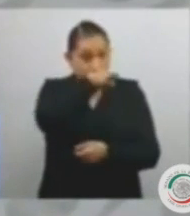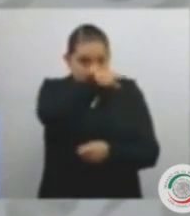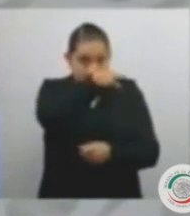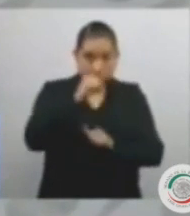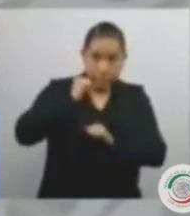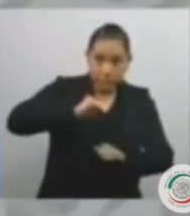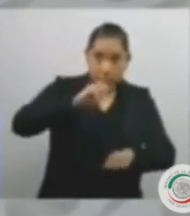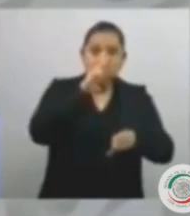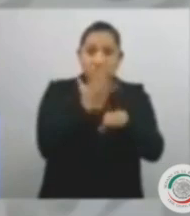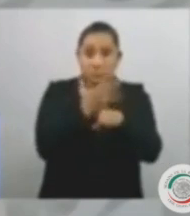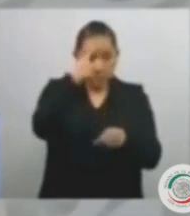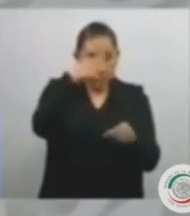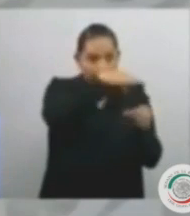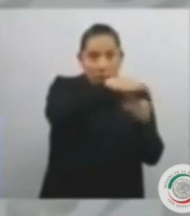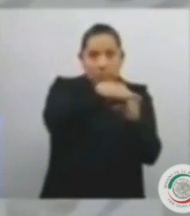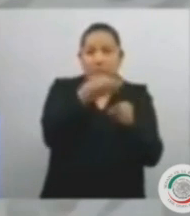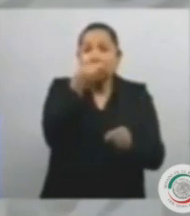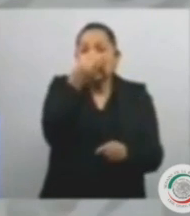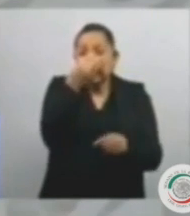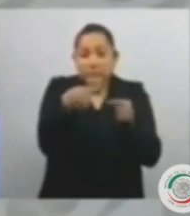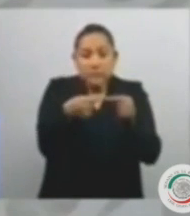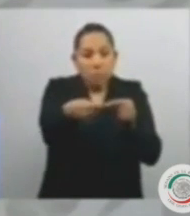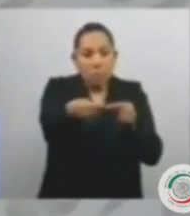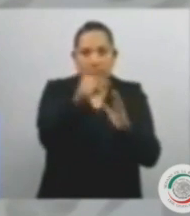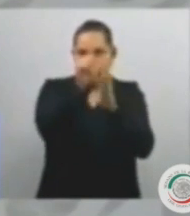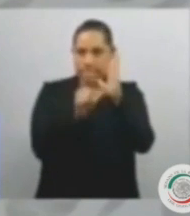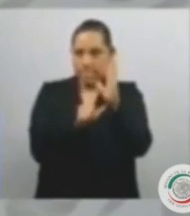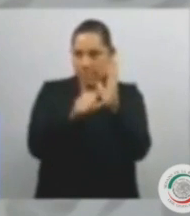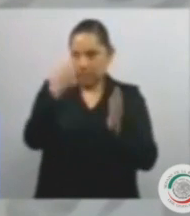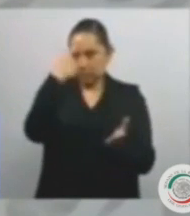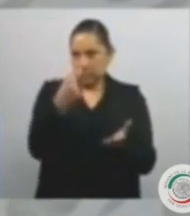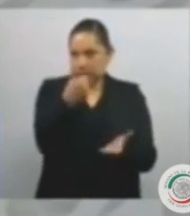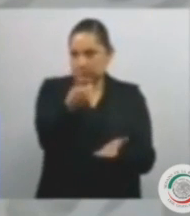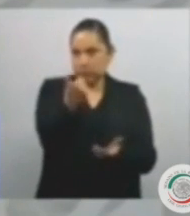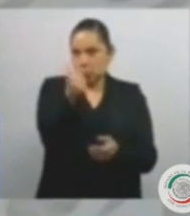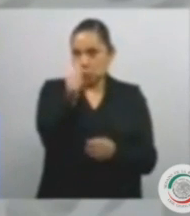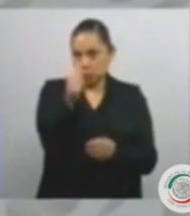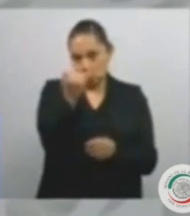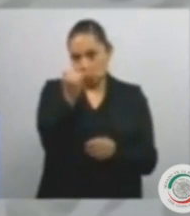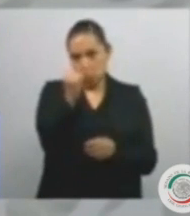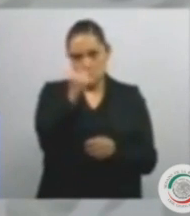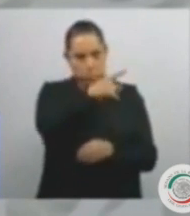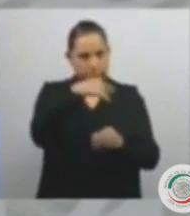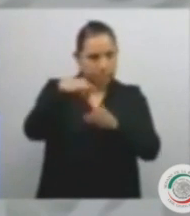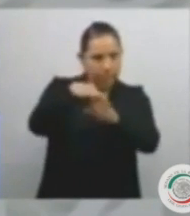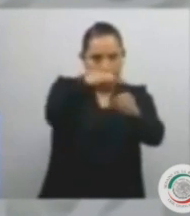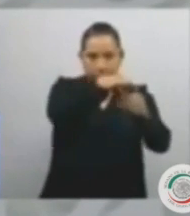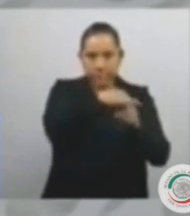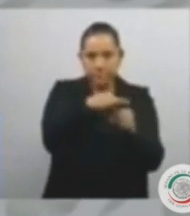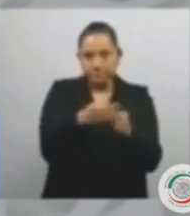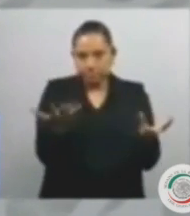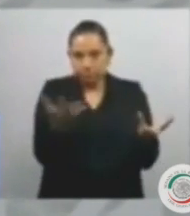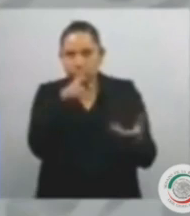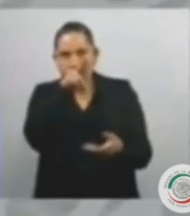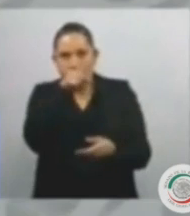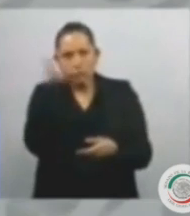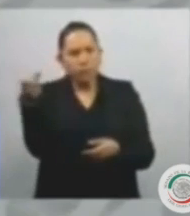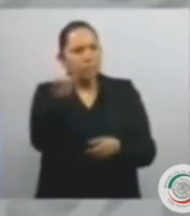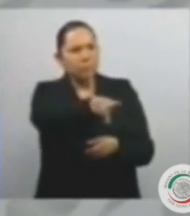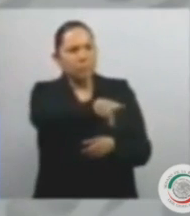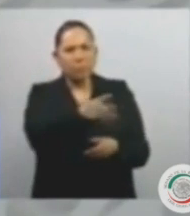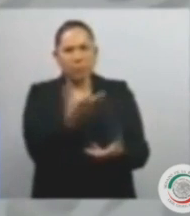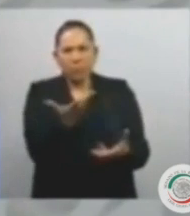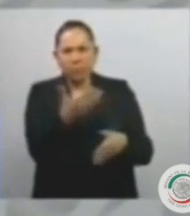una jornada de las dimensiones y de la importancia del 6 de junio próximo. Finalmente, es preocupante